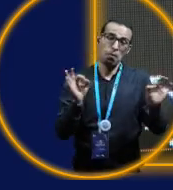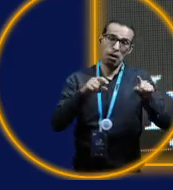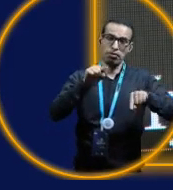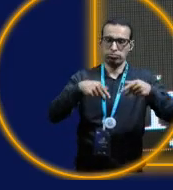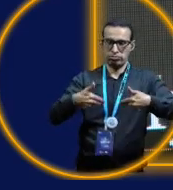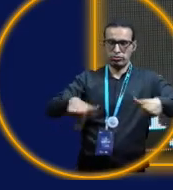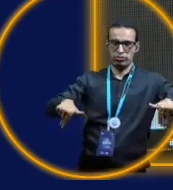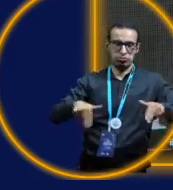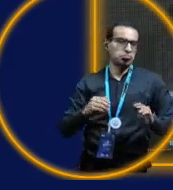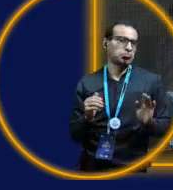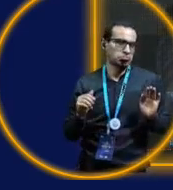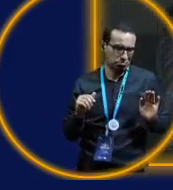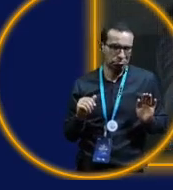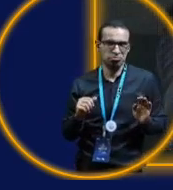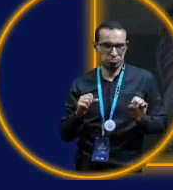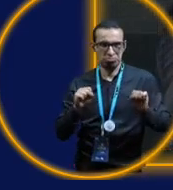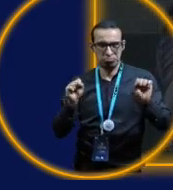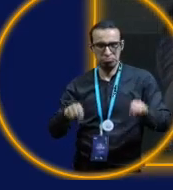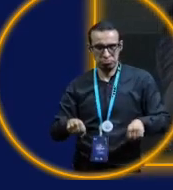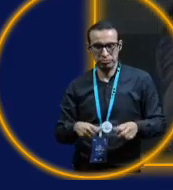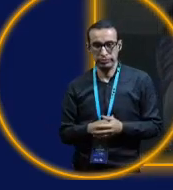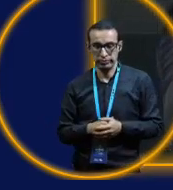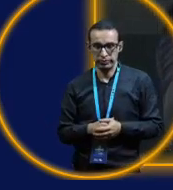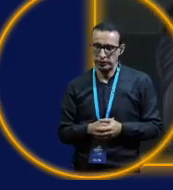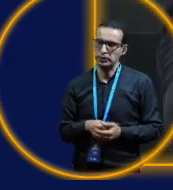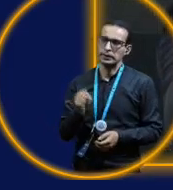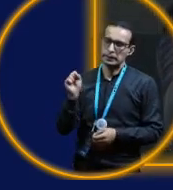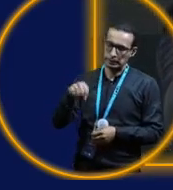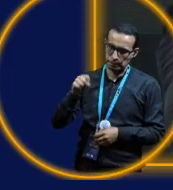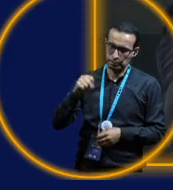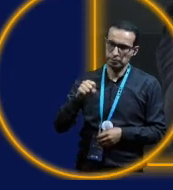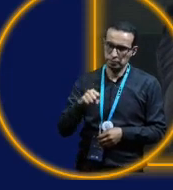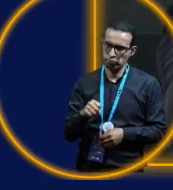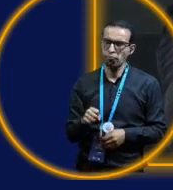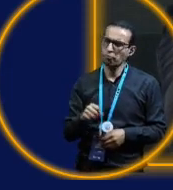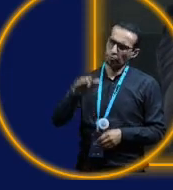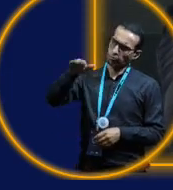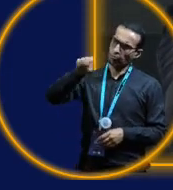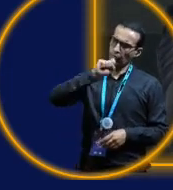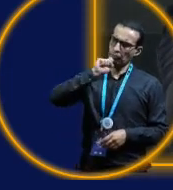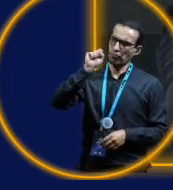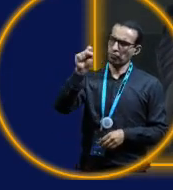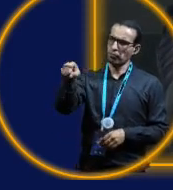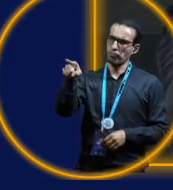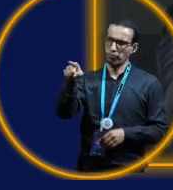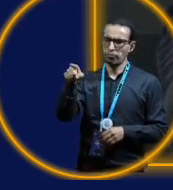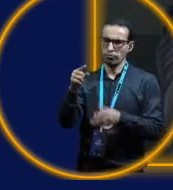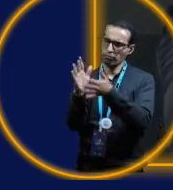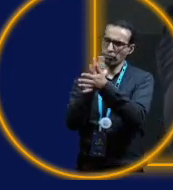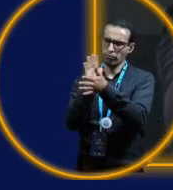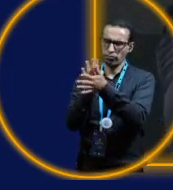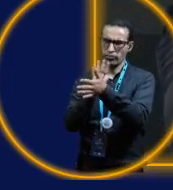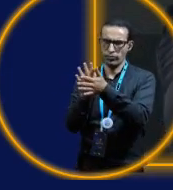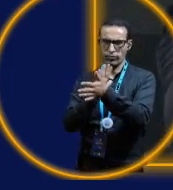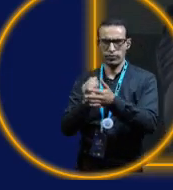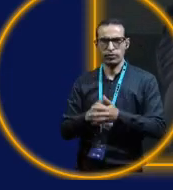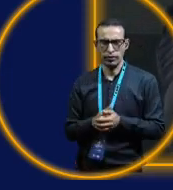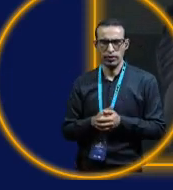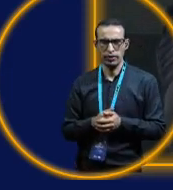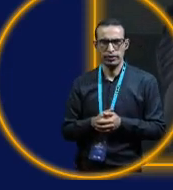tienen eso tiene sentido si tiene todo el sentido Cómo dirías que